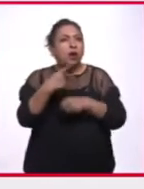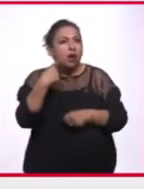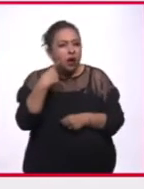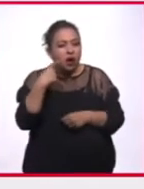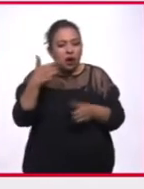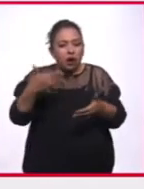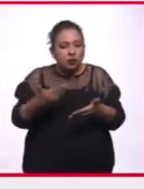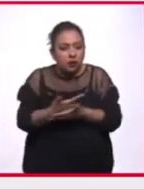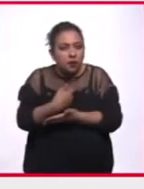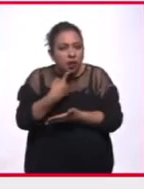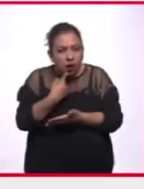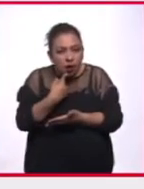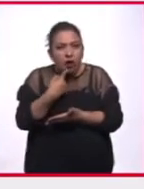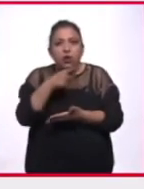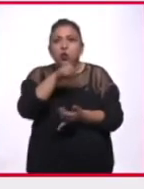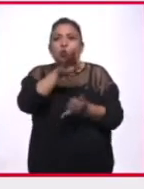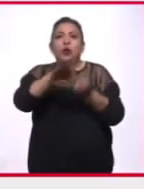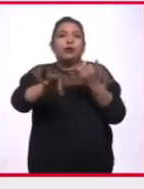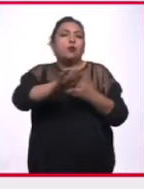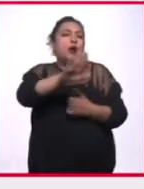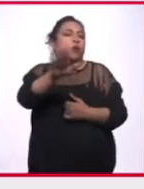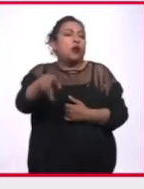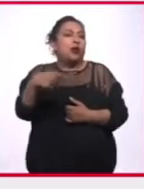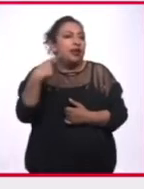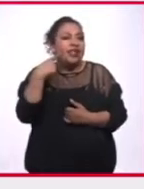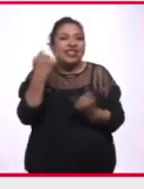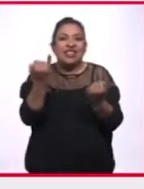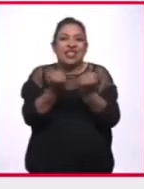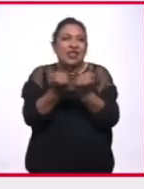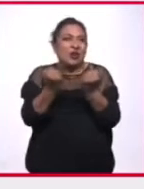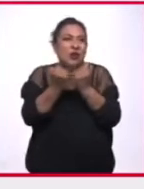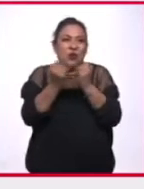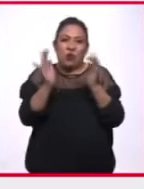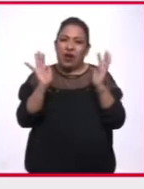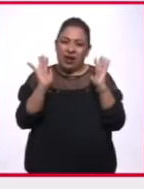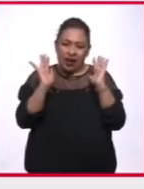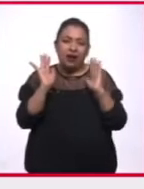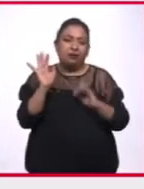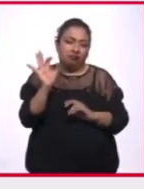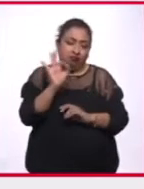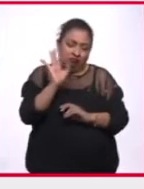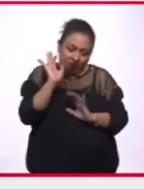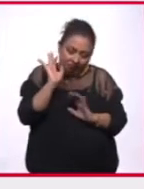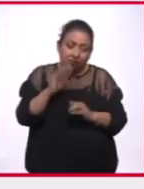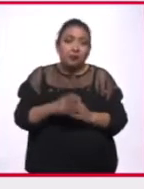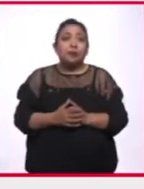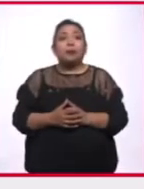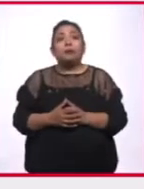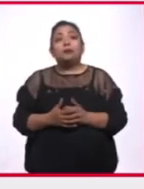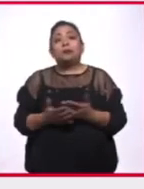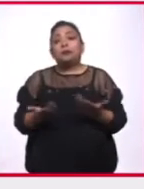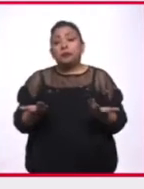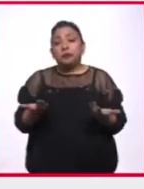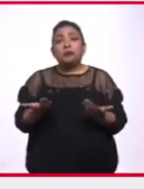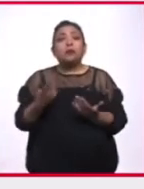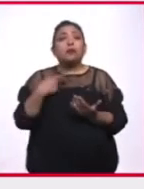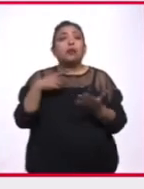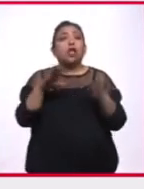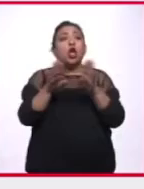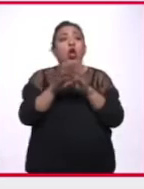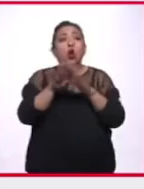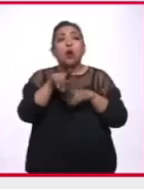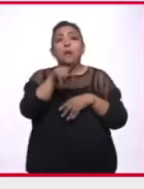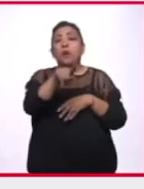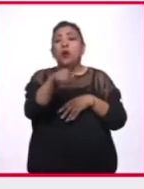cuando nacemos y será lo último que escuchemos cuando vayamos a morir posiblemente. Entonces, ¿cómo